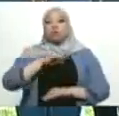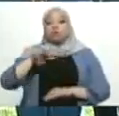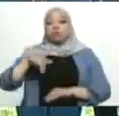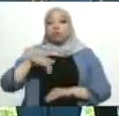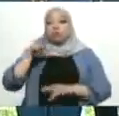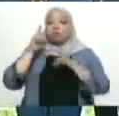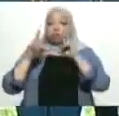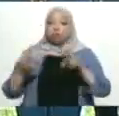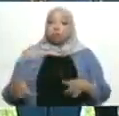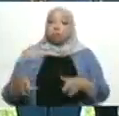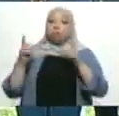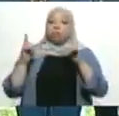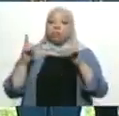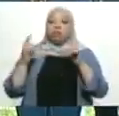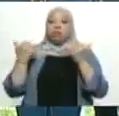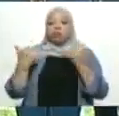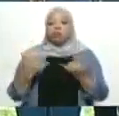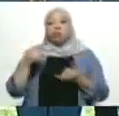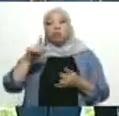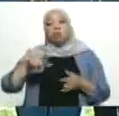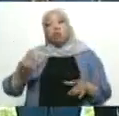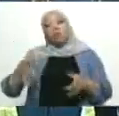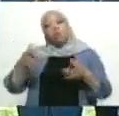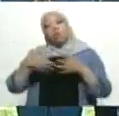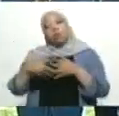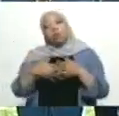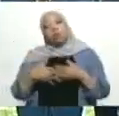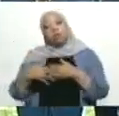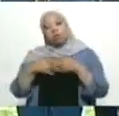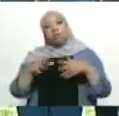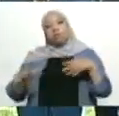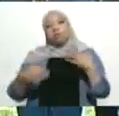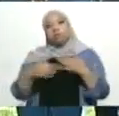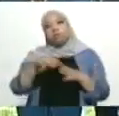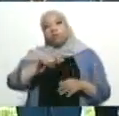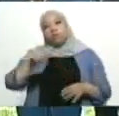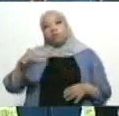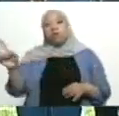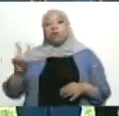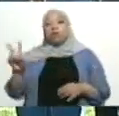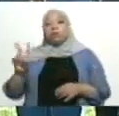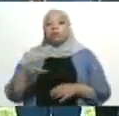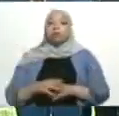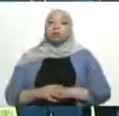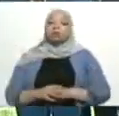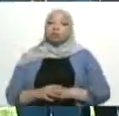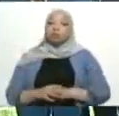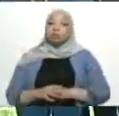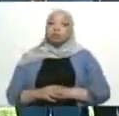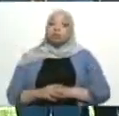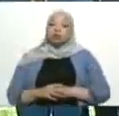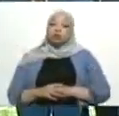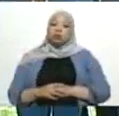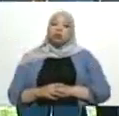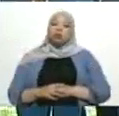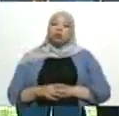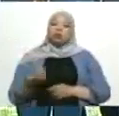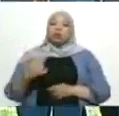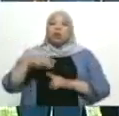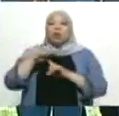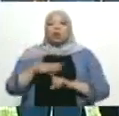iba a permitir eso, pero además le iba a permitir a los Estados Unidos llevarse todo el petróleo de Venezuela. Era una estrategia para